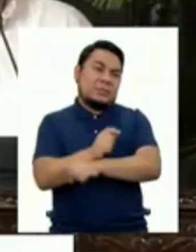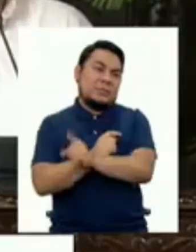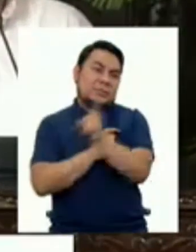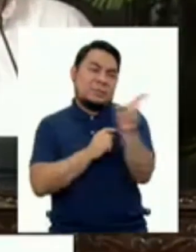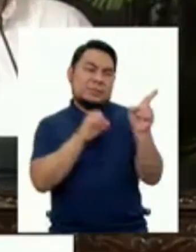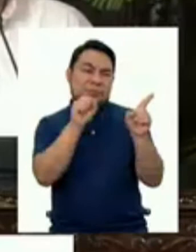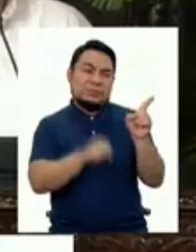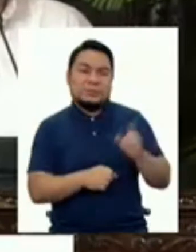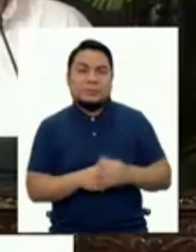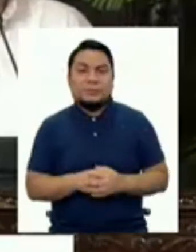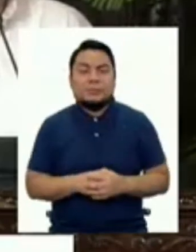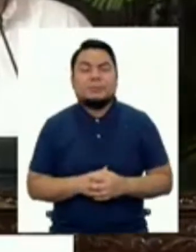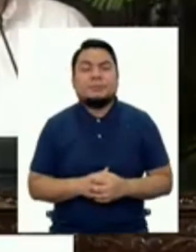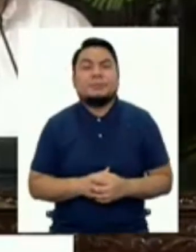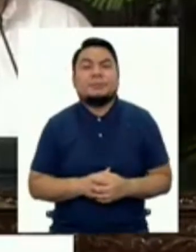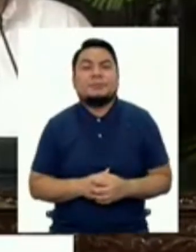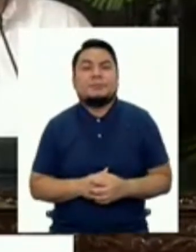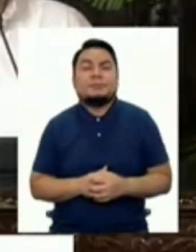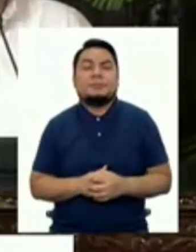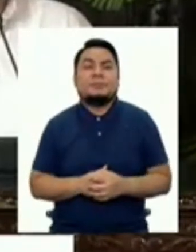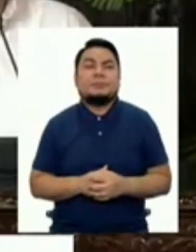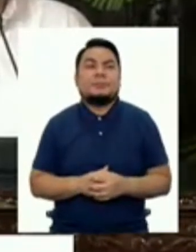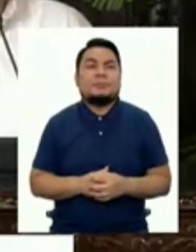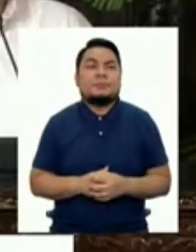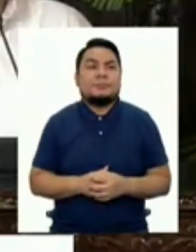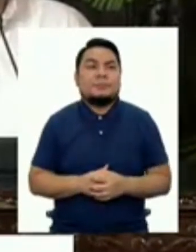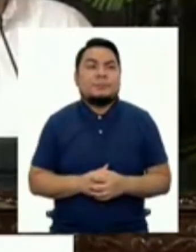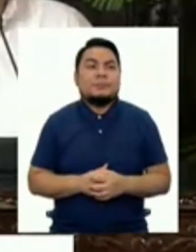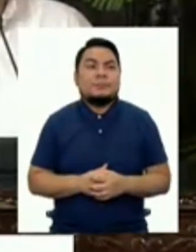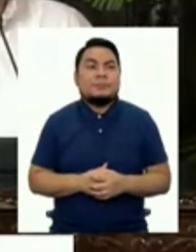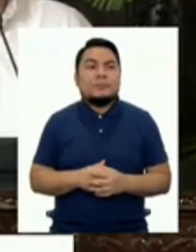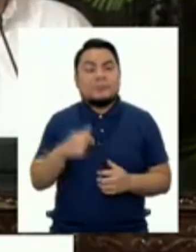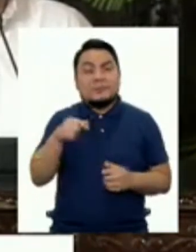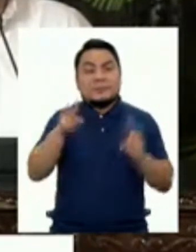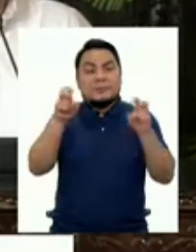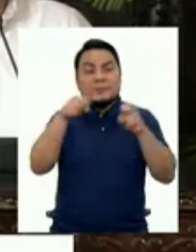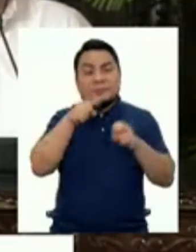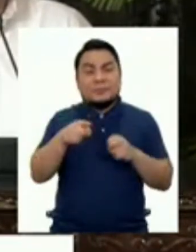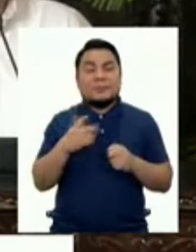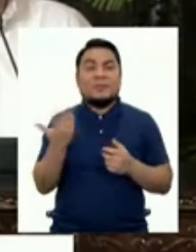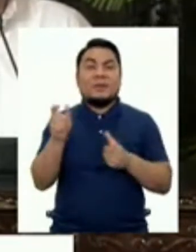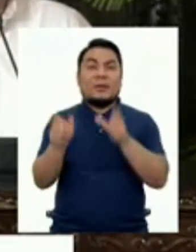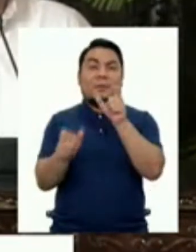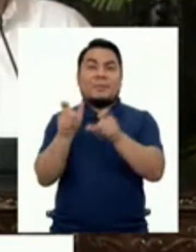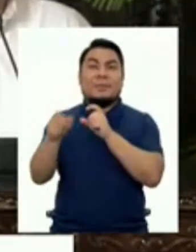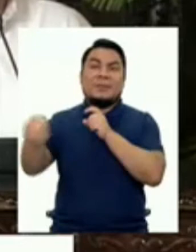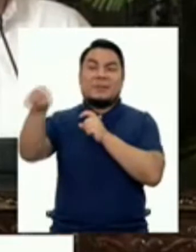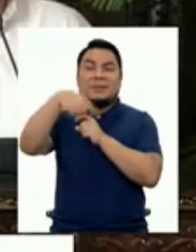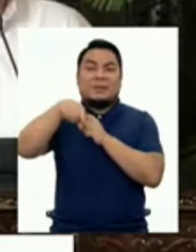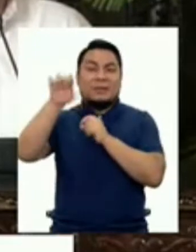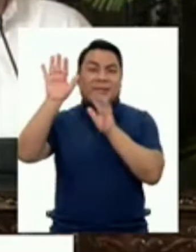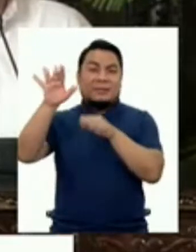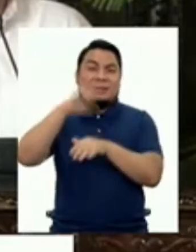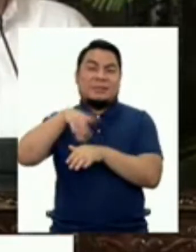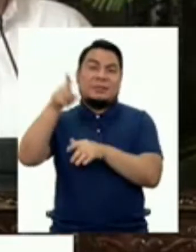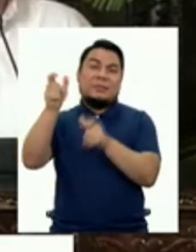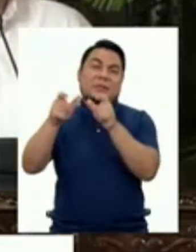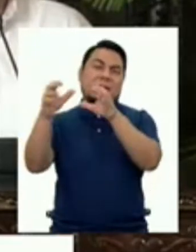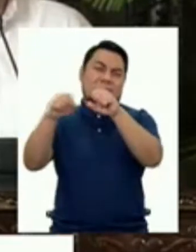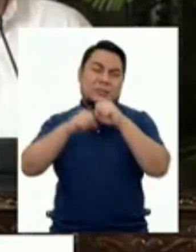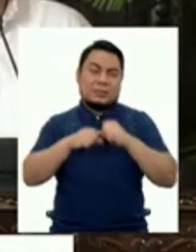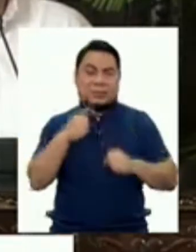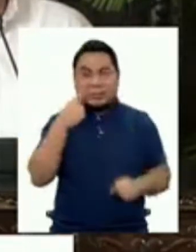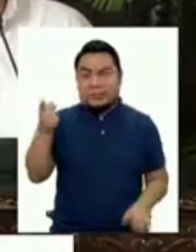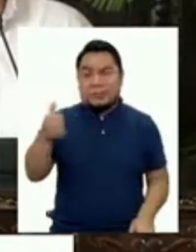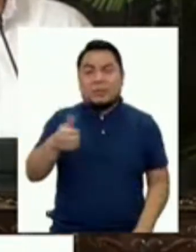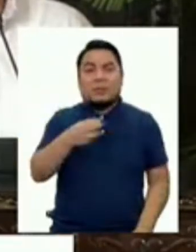ahora al extremo sur, en Tacna. Yo le pediría sobre el tema de la repatriación que el señor